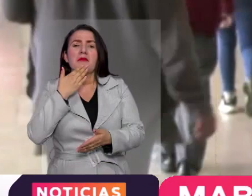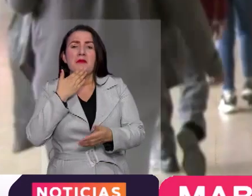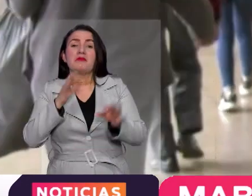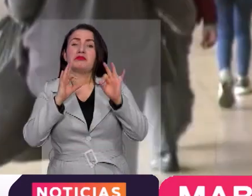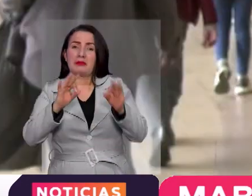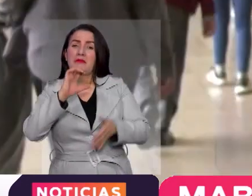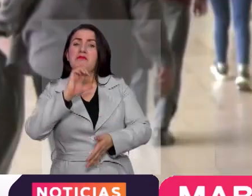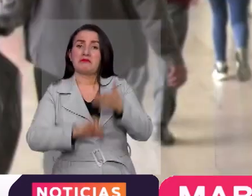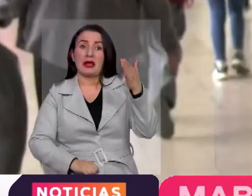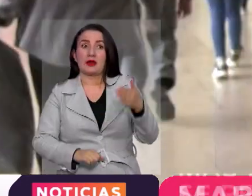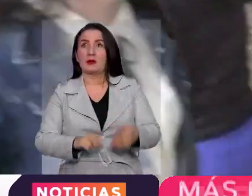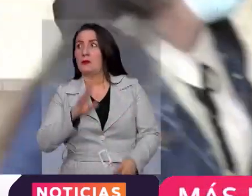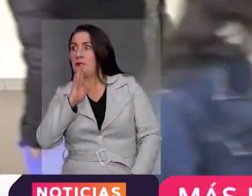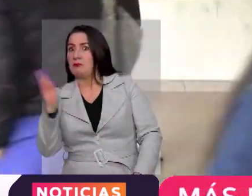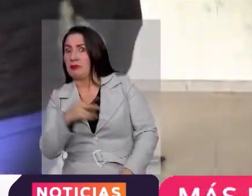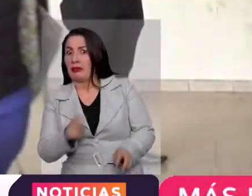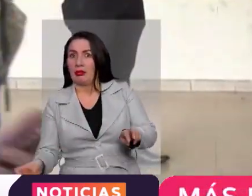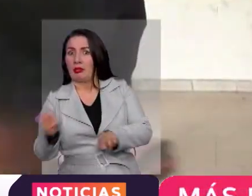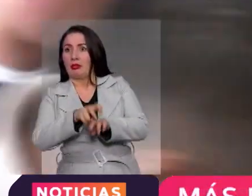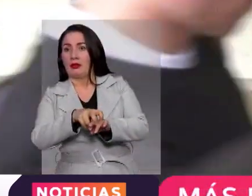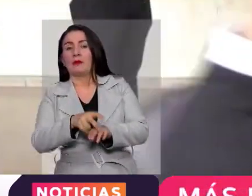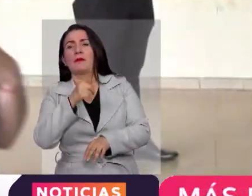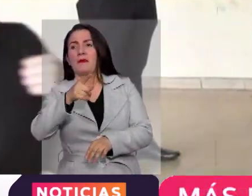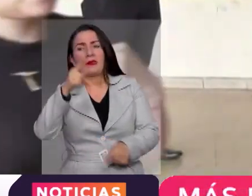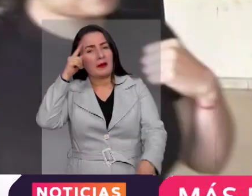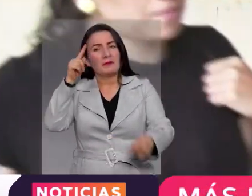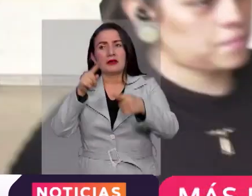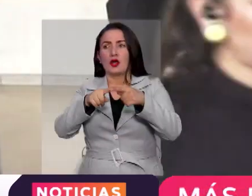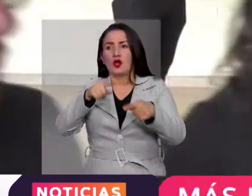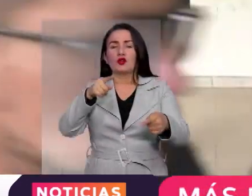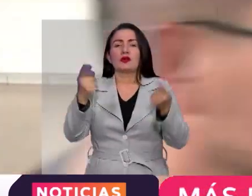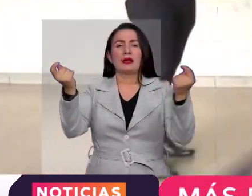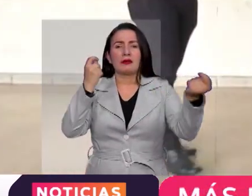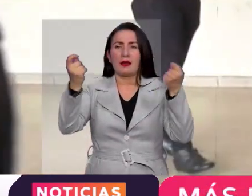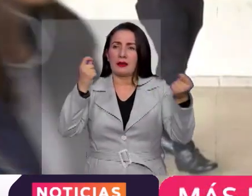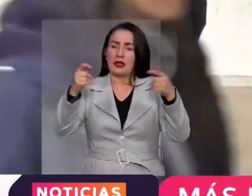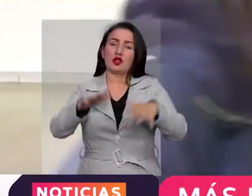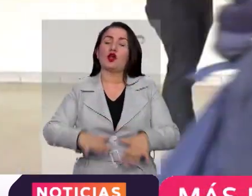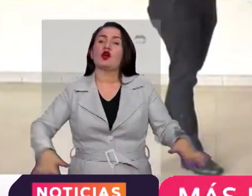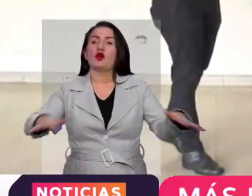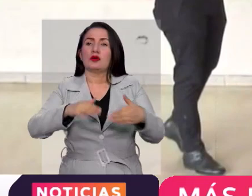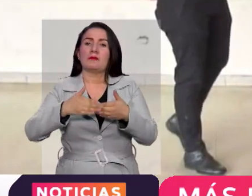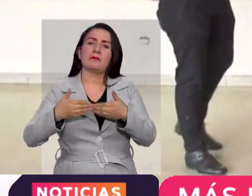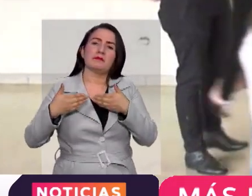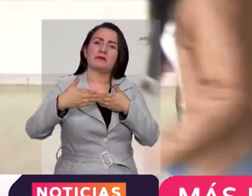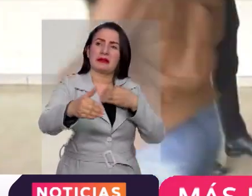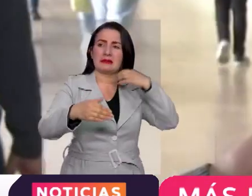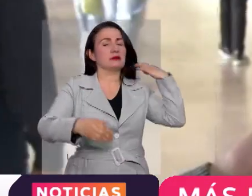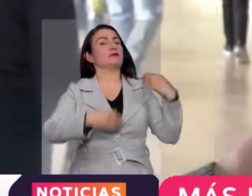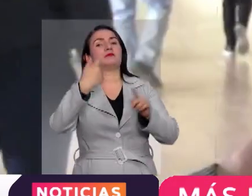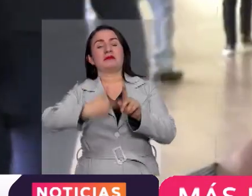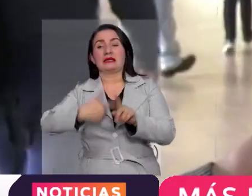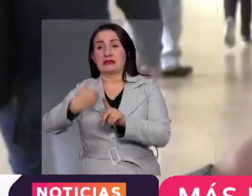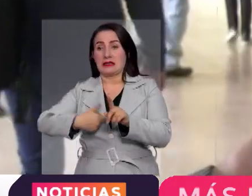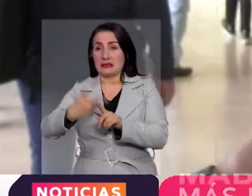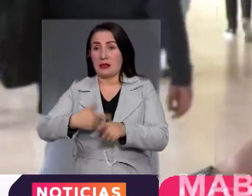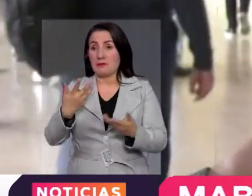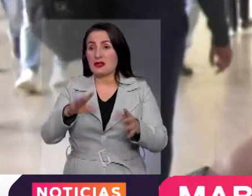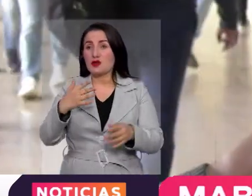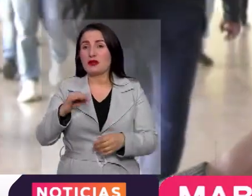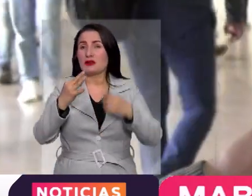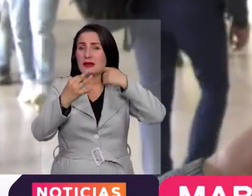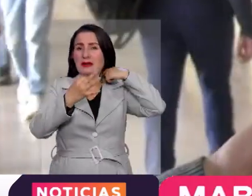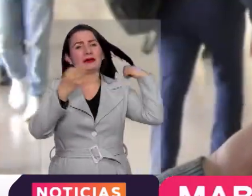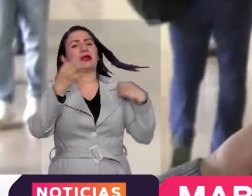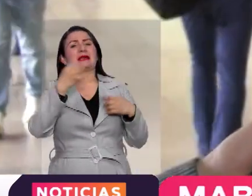disminuir la evasión este es el principal objetivo de la estrategia la cual se extenderá por varios meses son más de 300